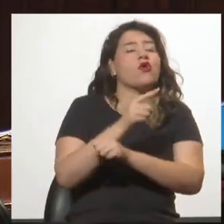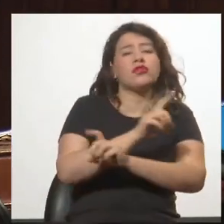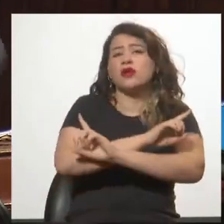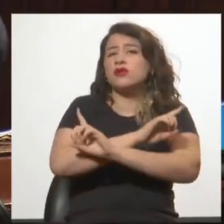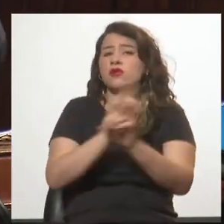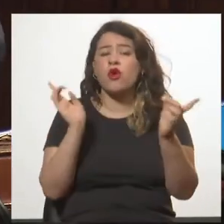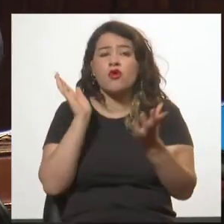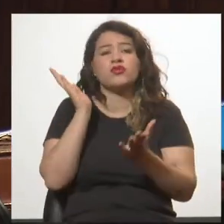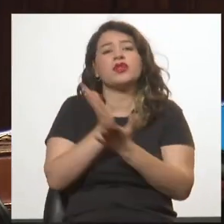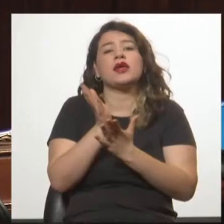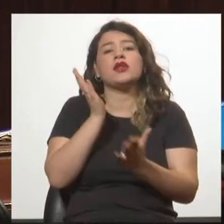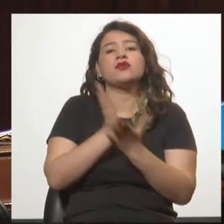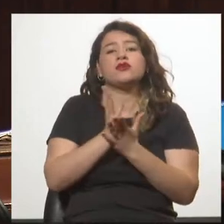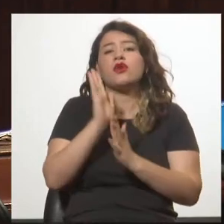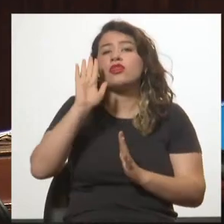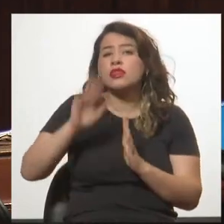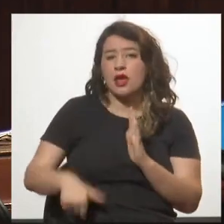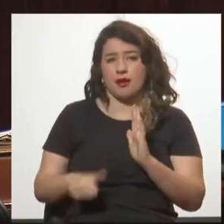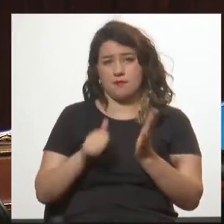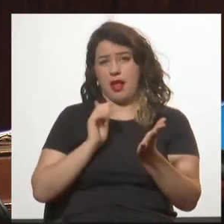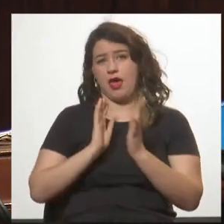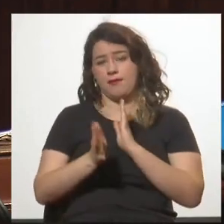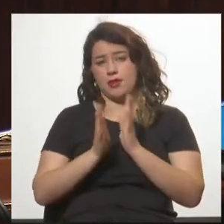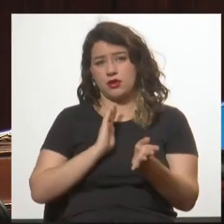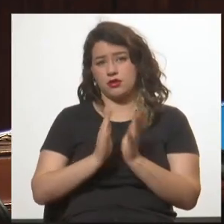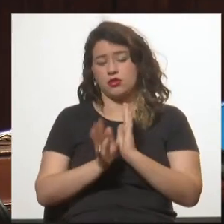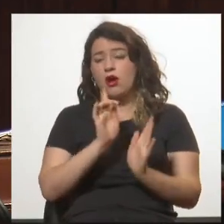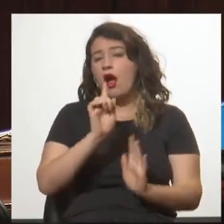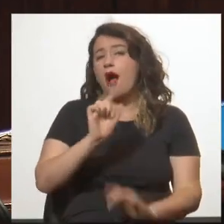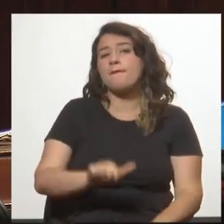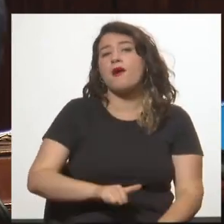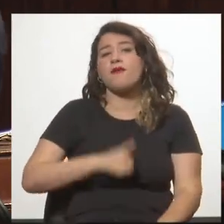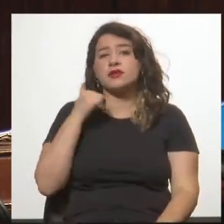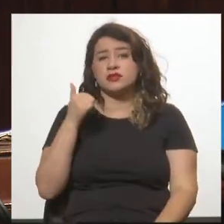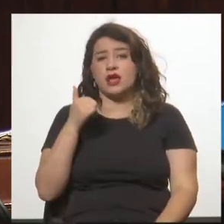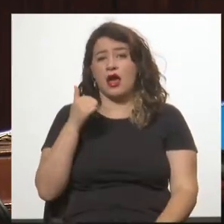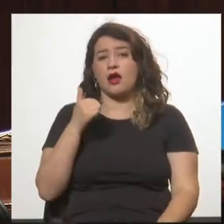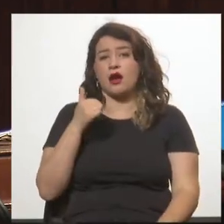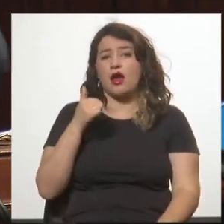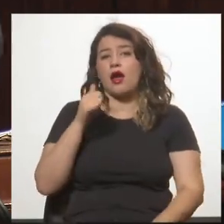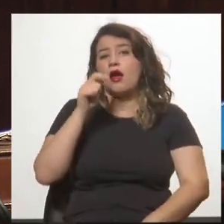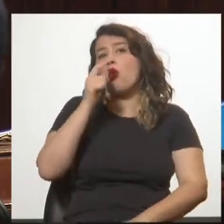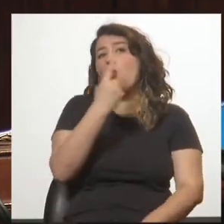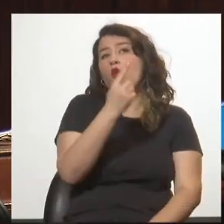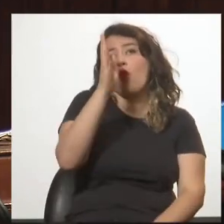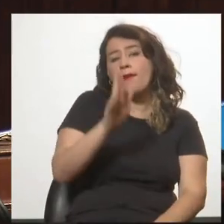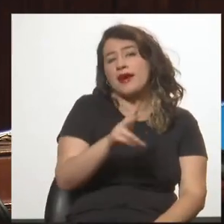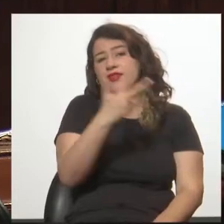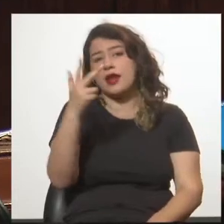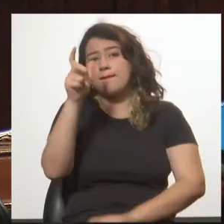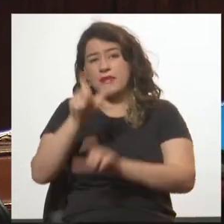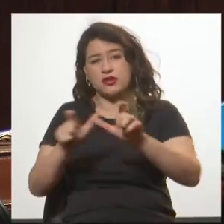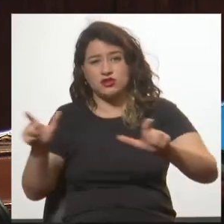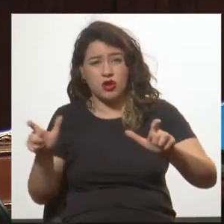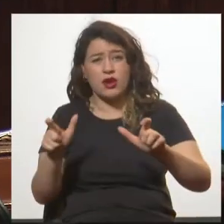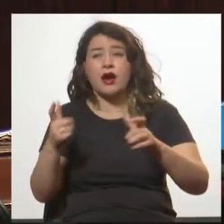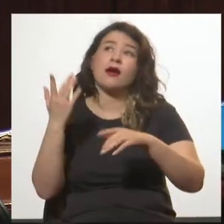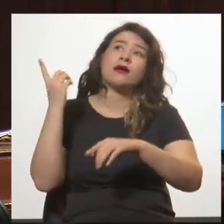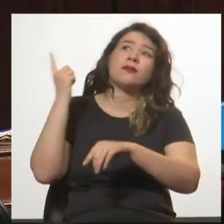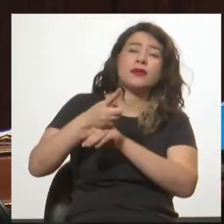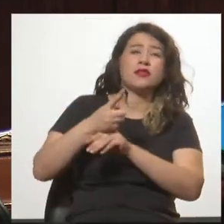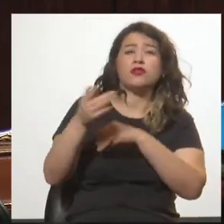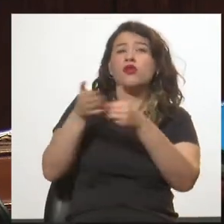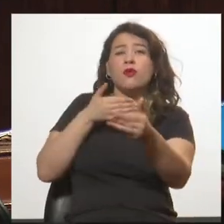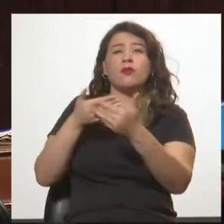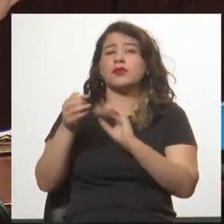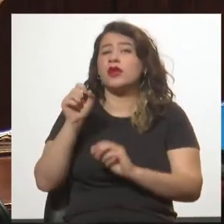que tiene el parlamento a ser ejercido por un tercio de sus integrantes no importa de qué partidos o